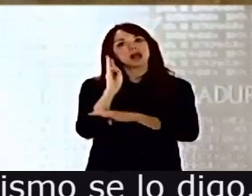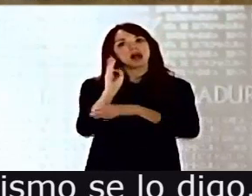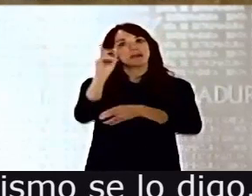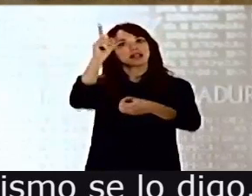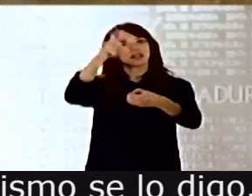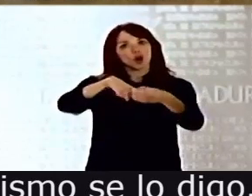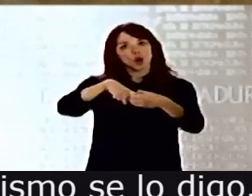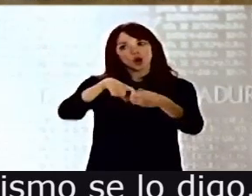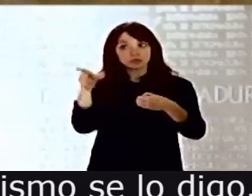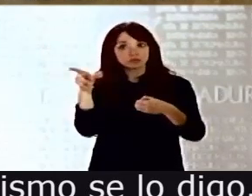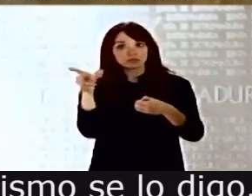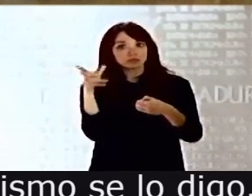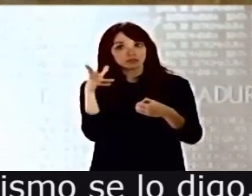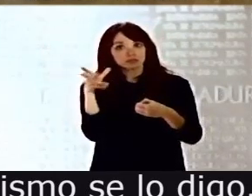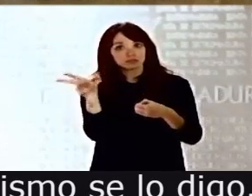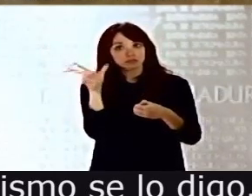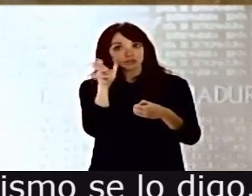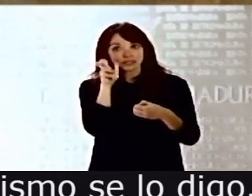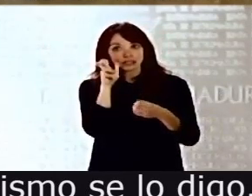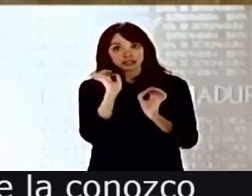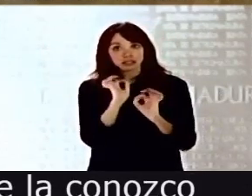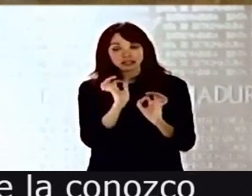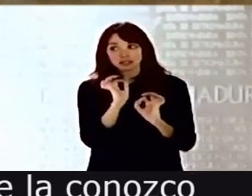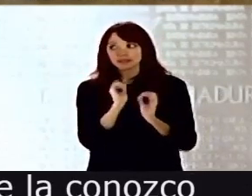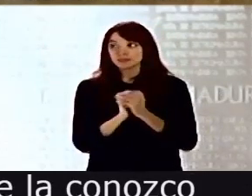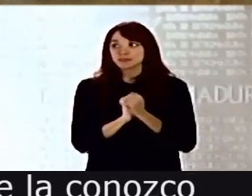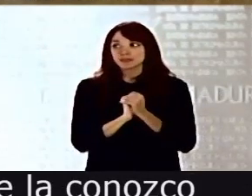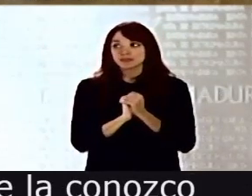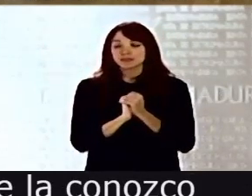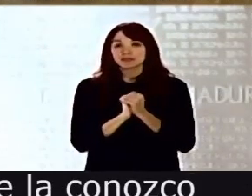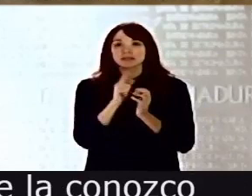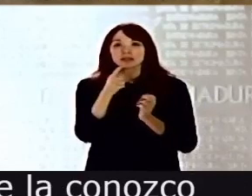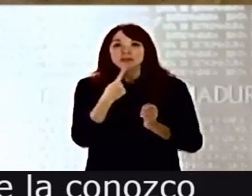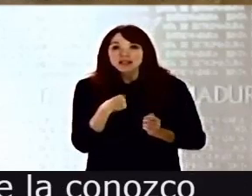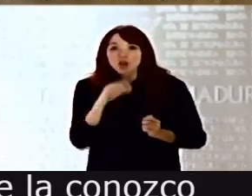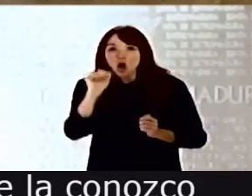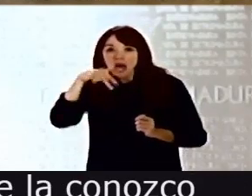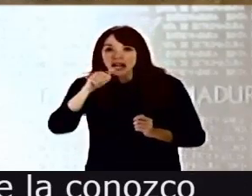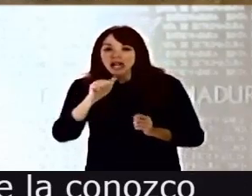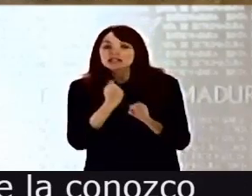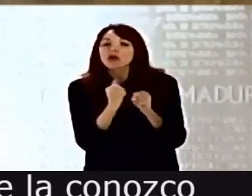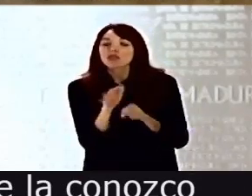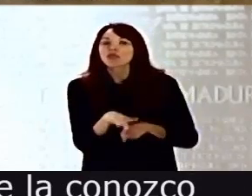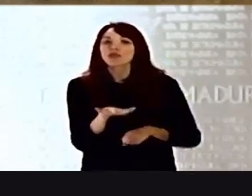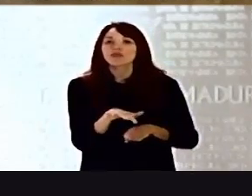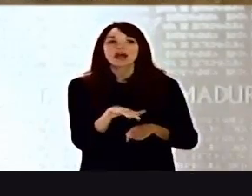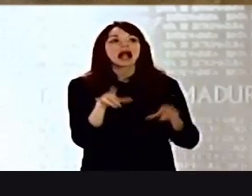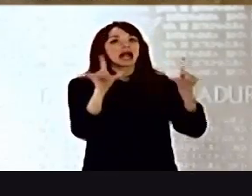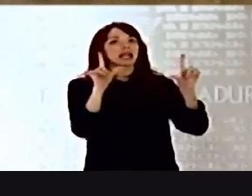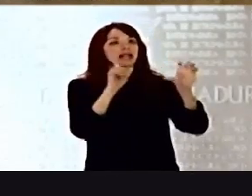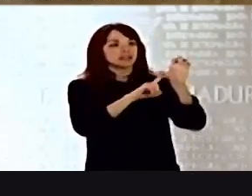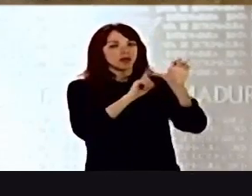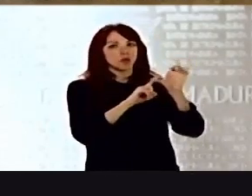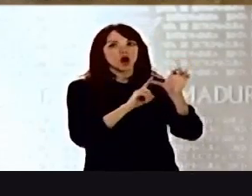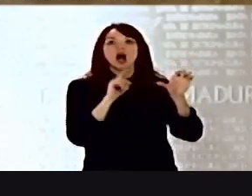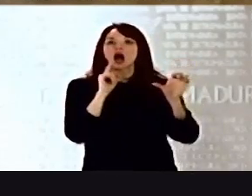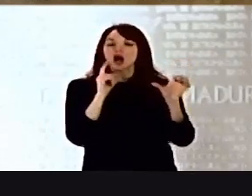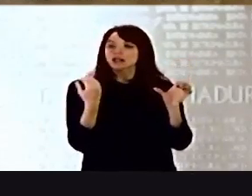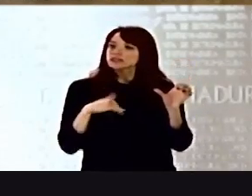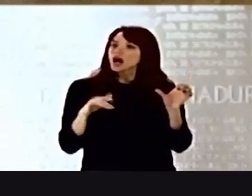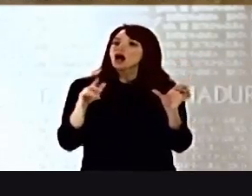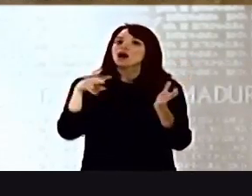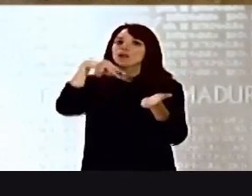medio. No escuchaba su nombre ni... Ana. Ana de... Canal Extremadura. Ana de Canal Extremadura. Ha comparecido